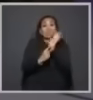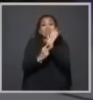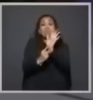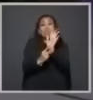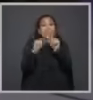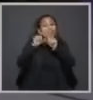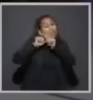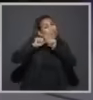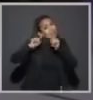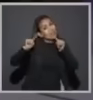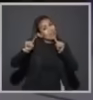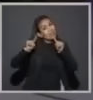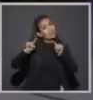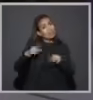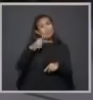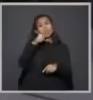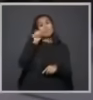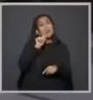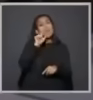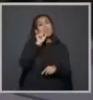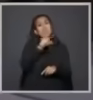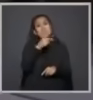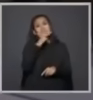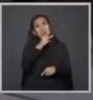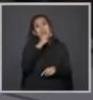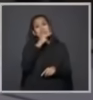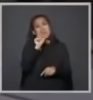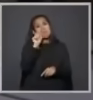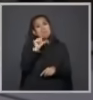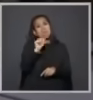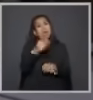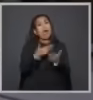anteriores, aparte de la honestidad que tanto mencionas? Experiencia.